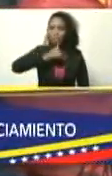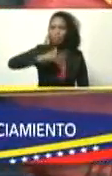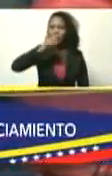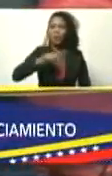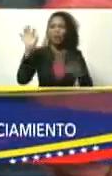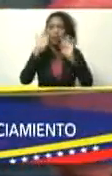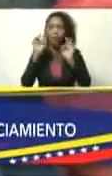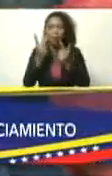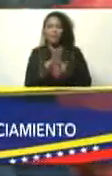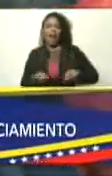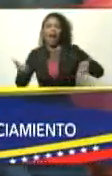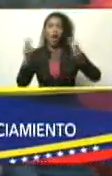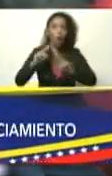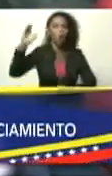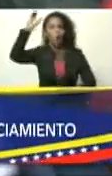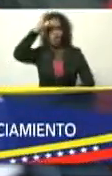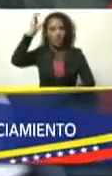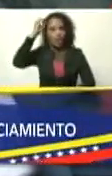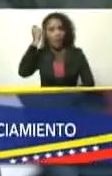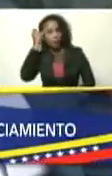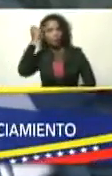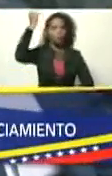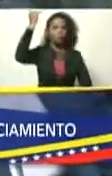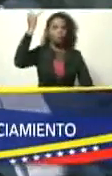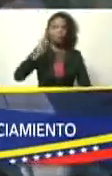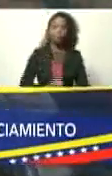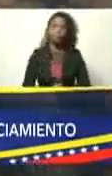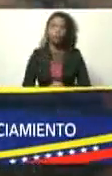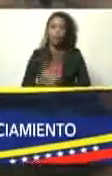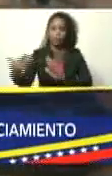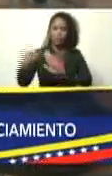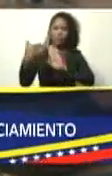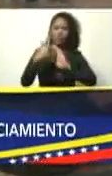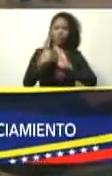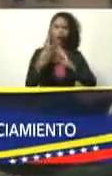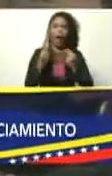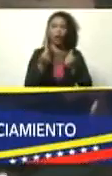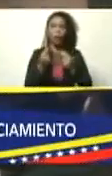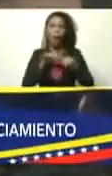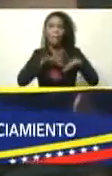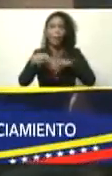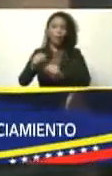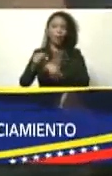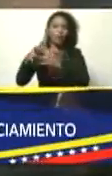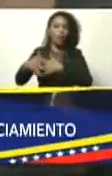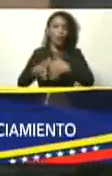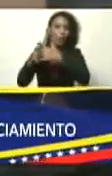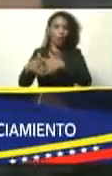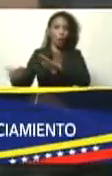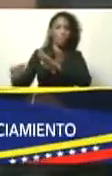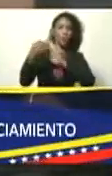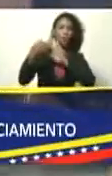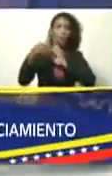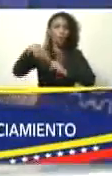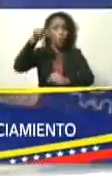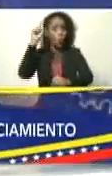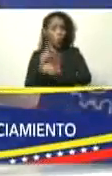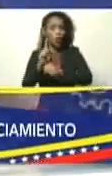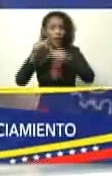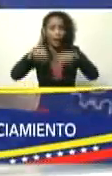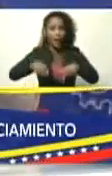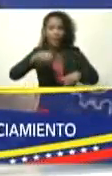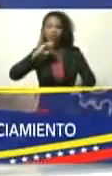manera valiente, consciente y creativa la agresión económica del imperialismo norteamericano única en la